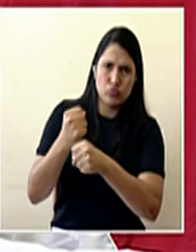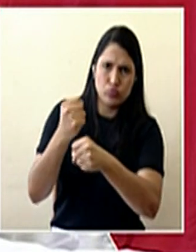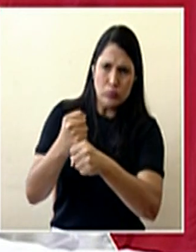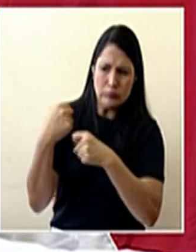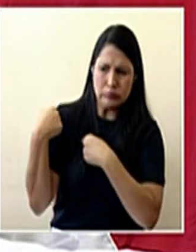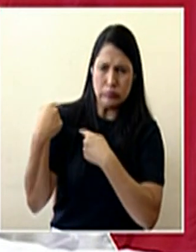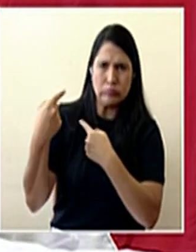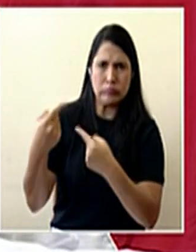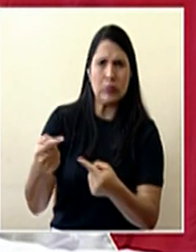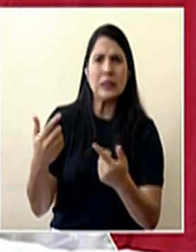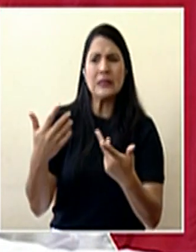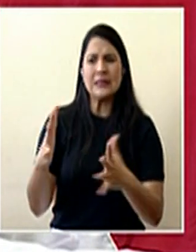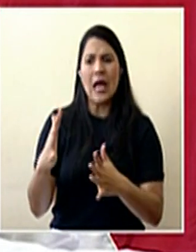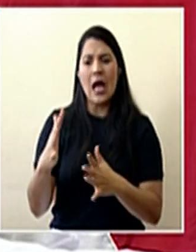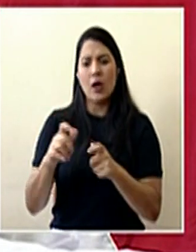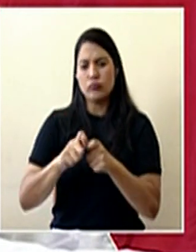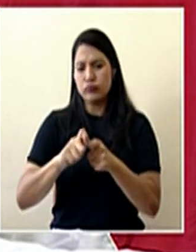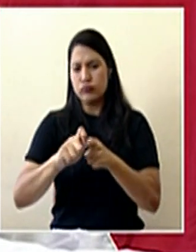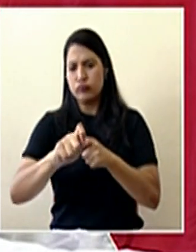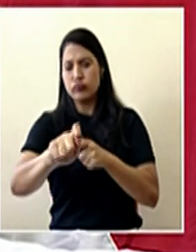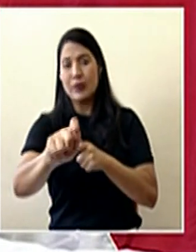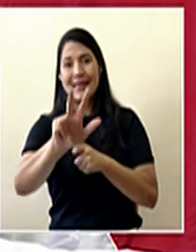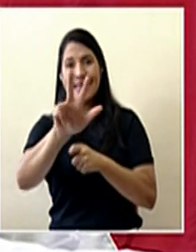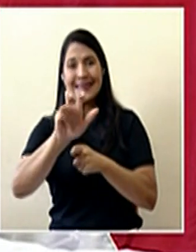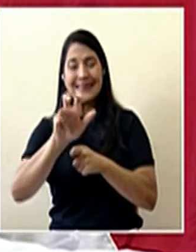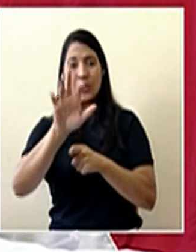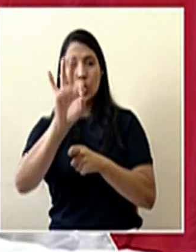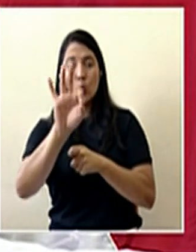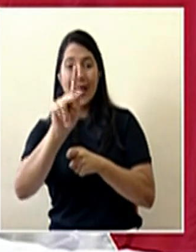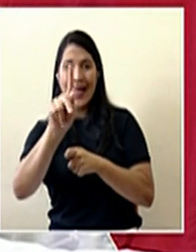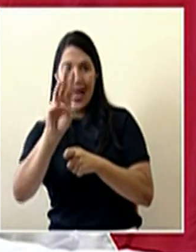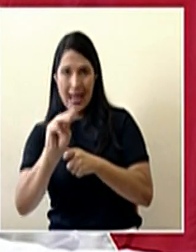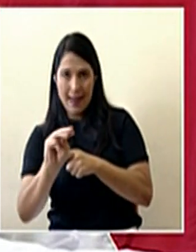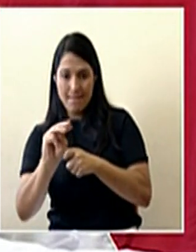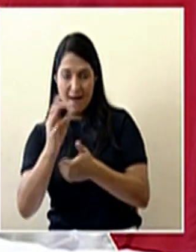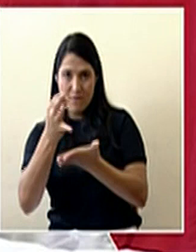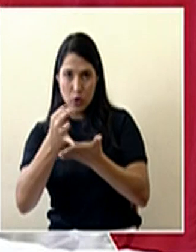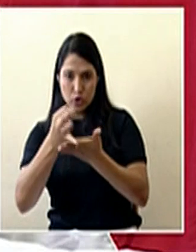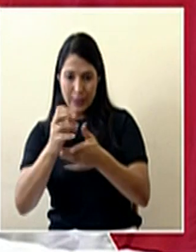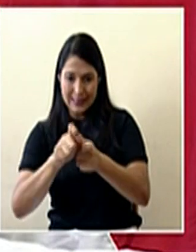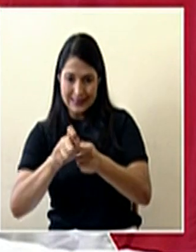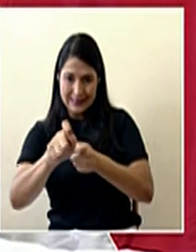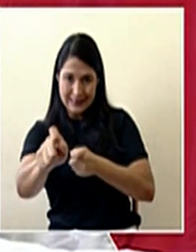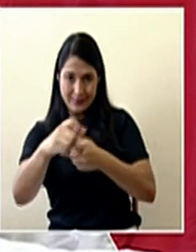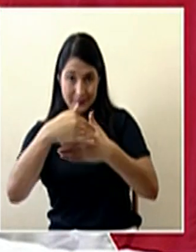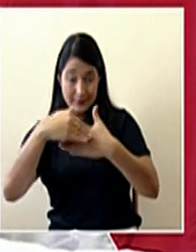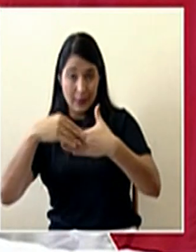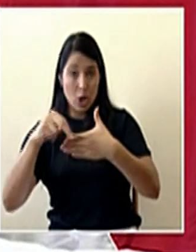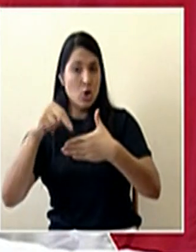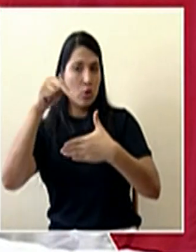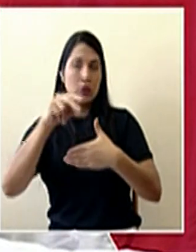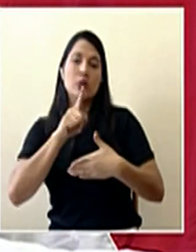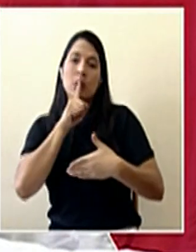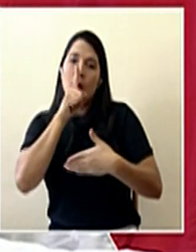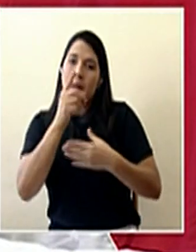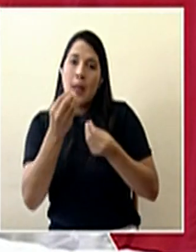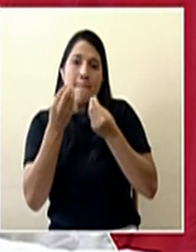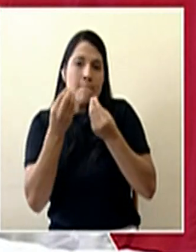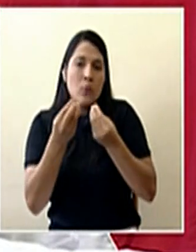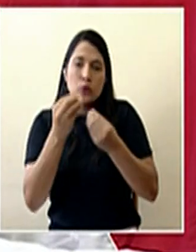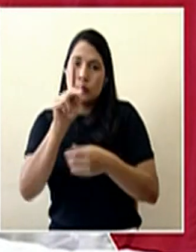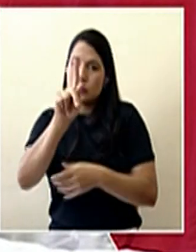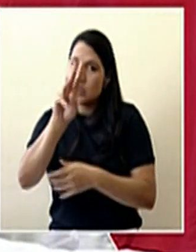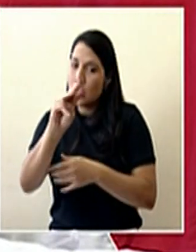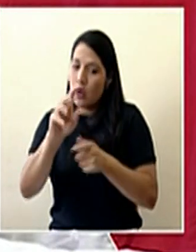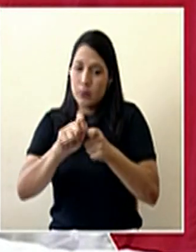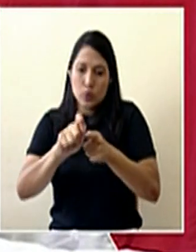todos los 309 kilómetros de frontera en patrullaje. Evidentemente es muy extenso, es muy complicado,